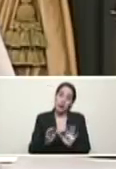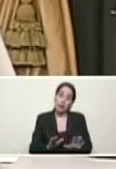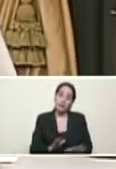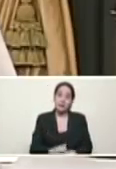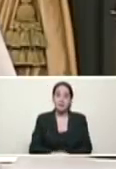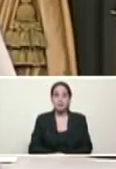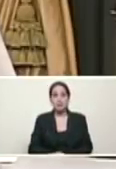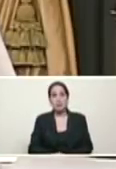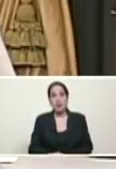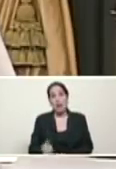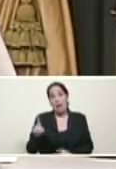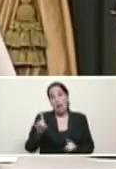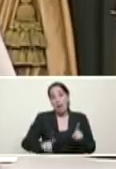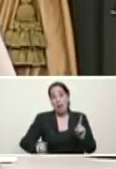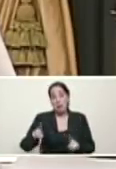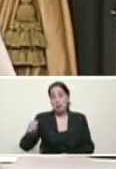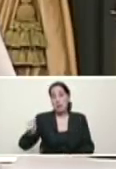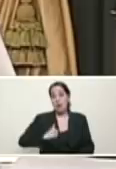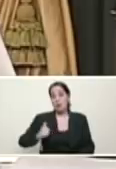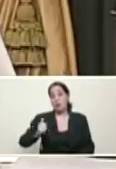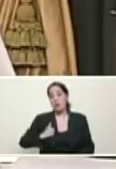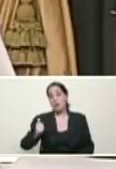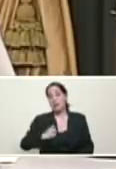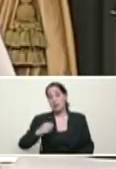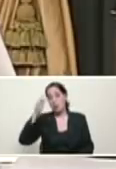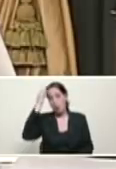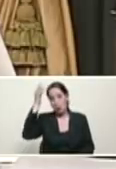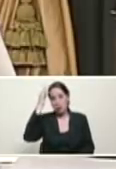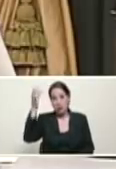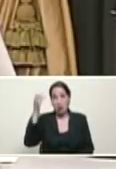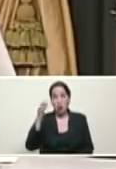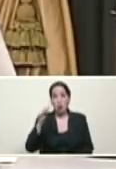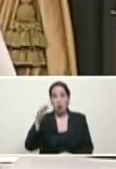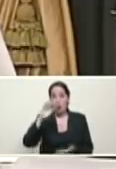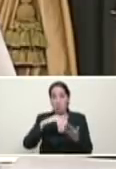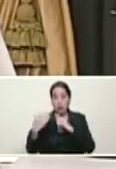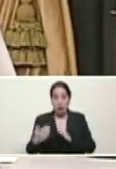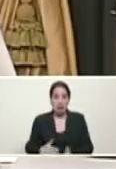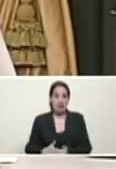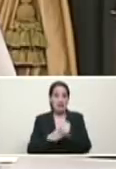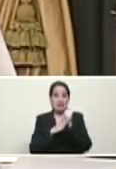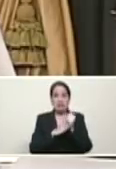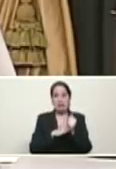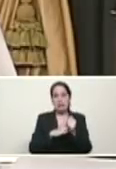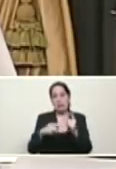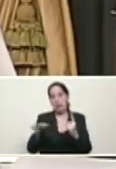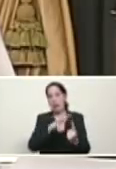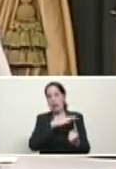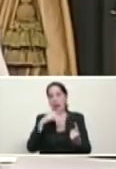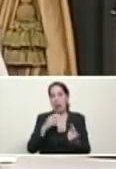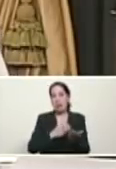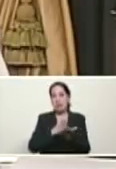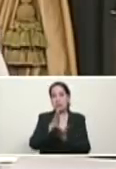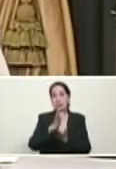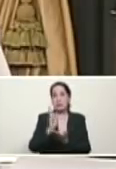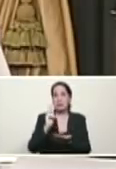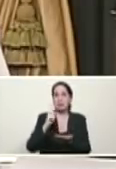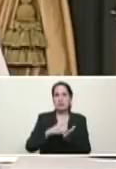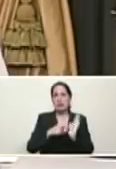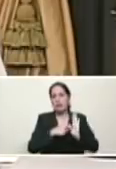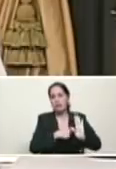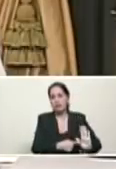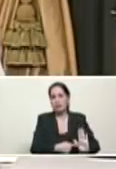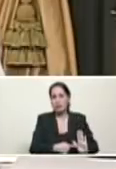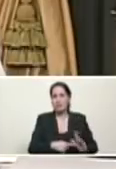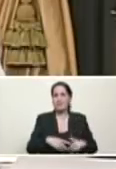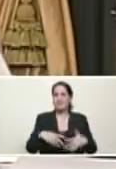A veces aprovechan sus cargos como líderes de consejos comunales para tratar de proyectarse personalmente, para tratar de